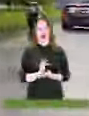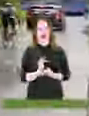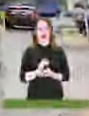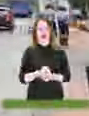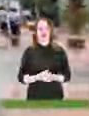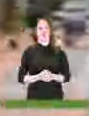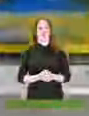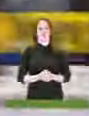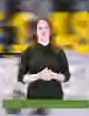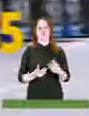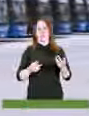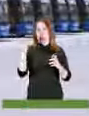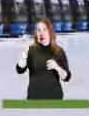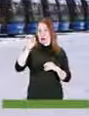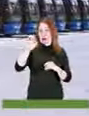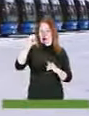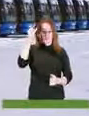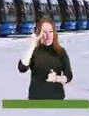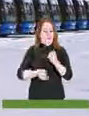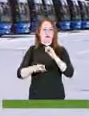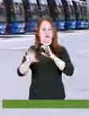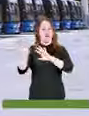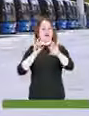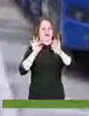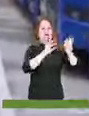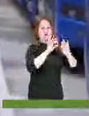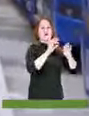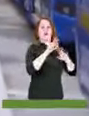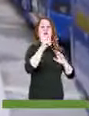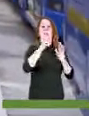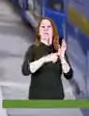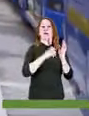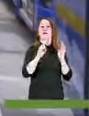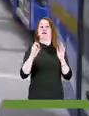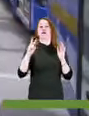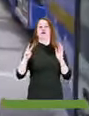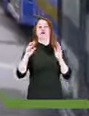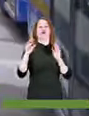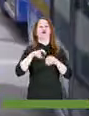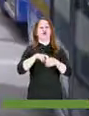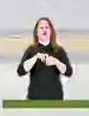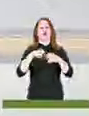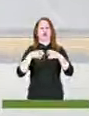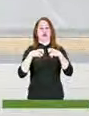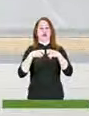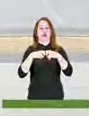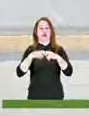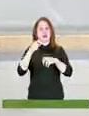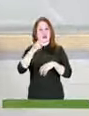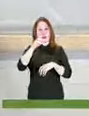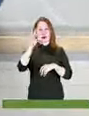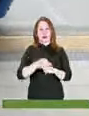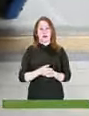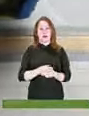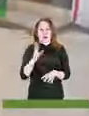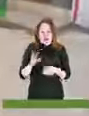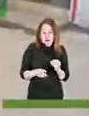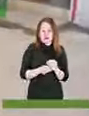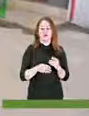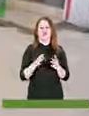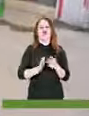En enero se cerró el proceso de selección de 1.002 buses 100% eléctricos. Adicionalmente, entraron en